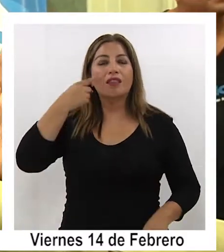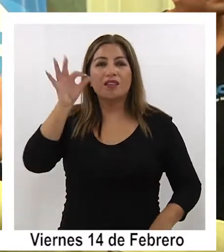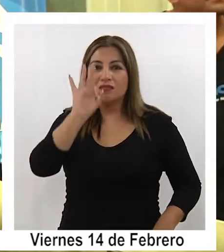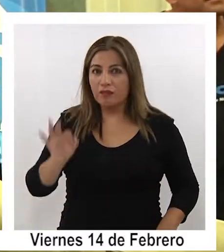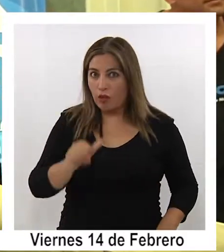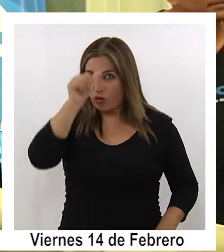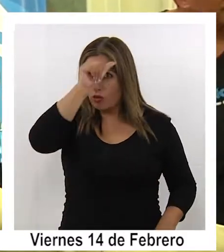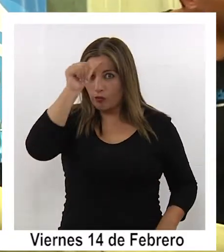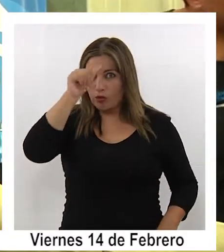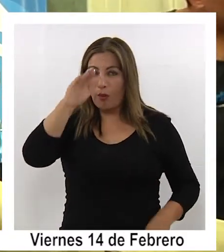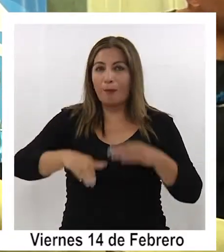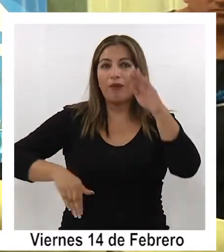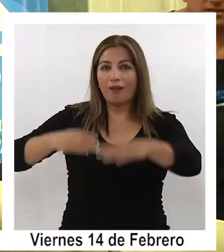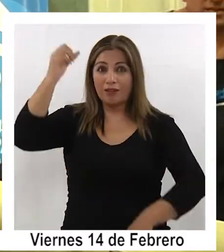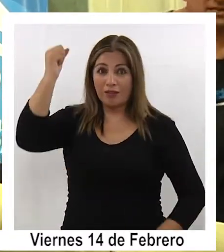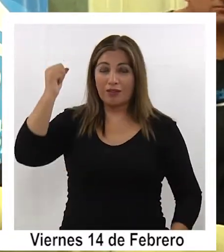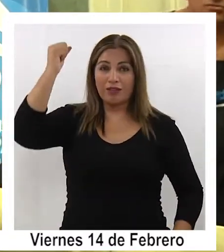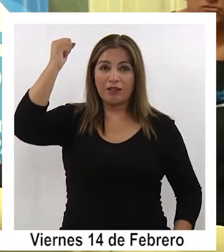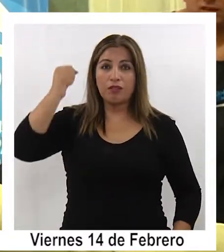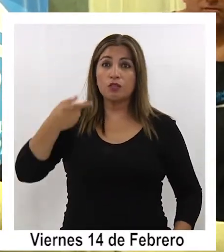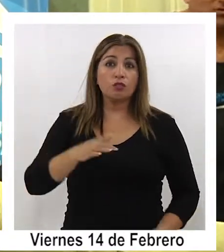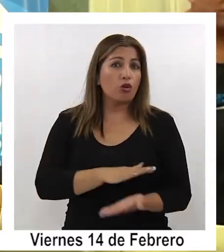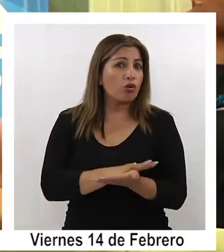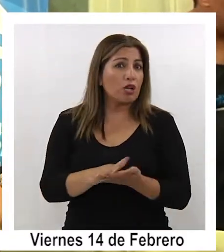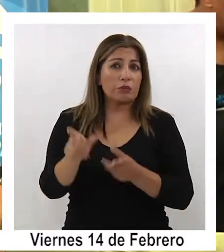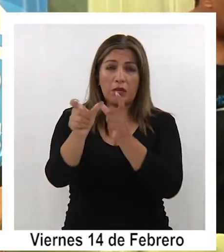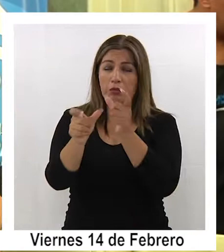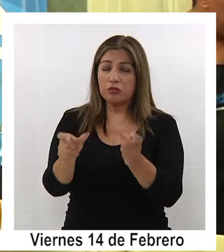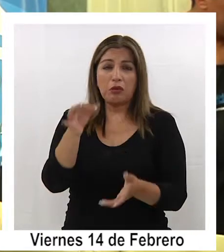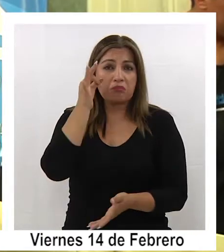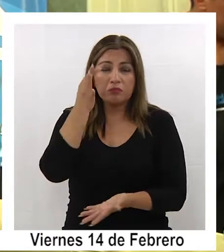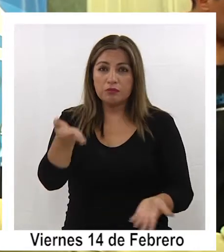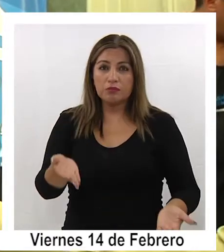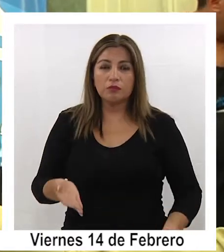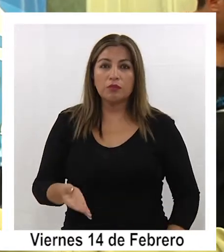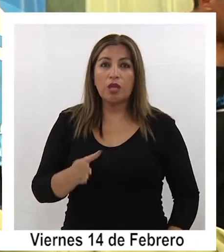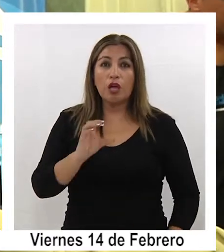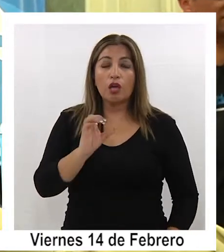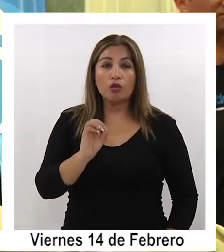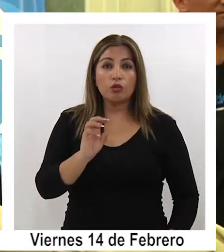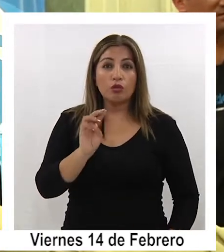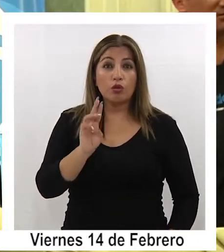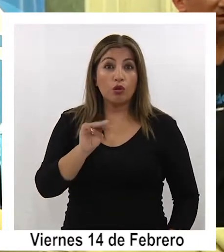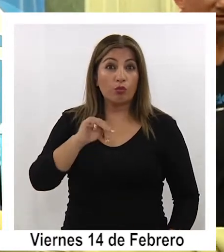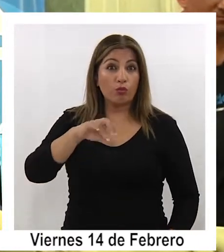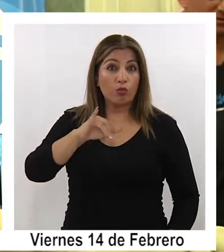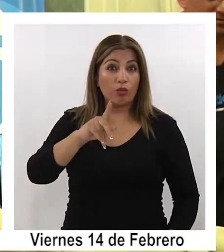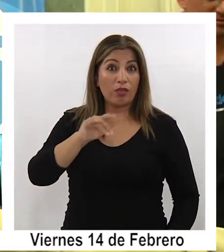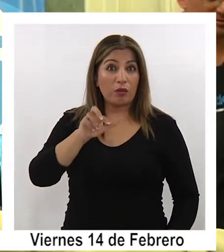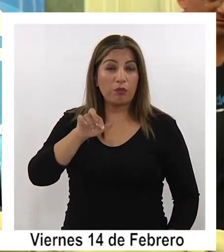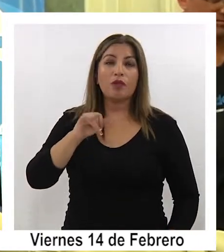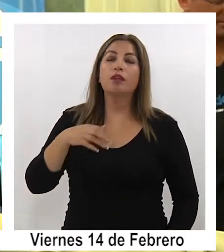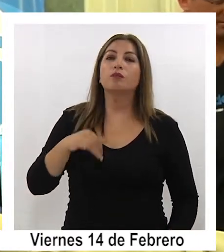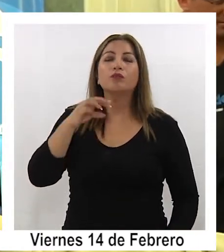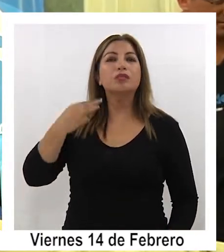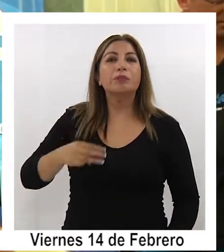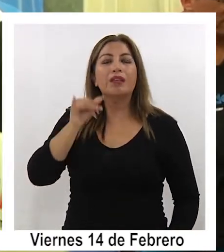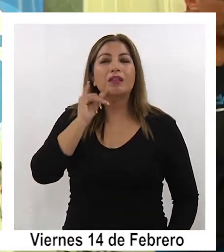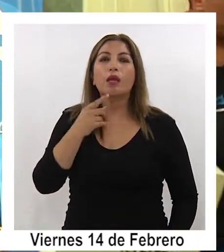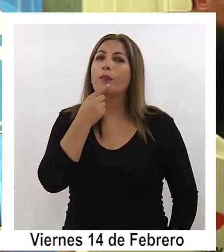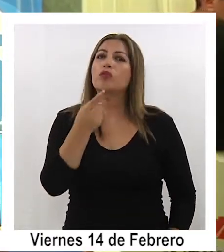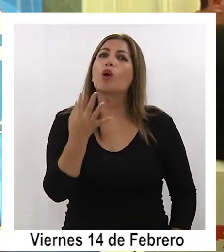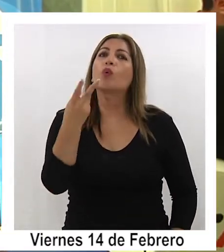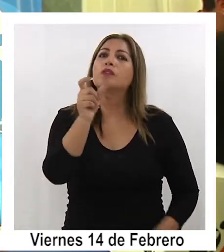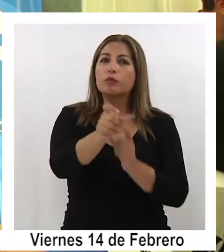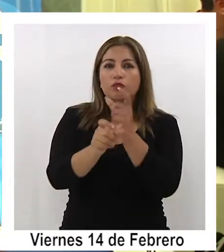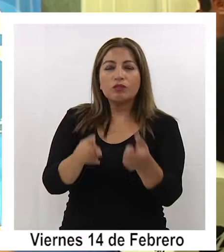el día sábado y el día domingo en la playa Cabancha, gratuito para la gente, auspiciado por la Corporación Municipal a través de la Municipalidad de Iquique.